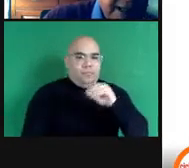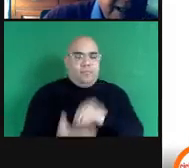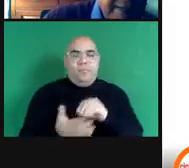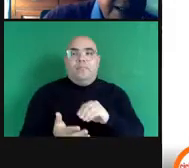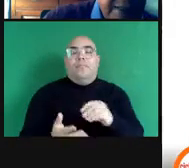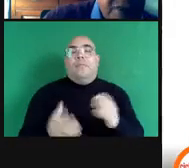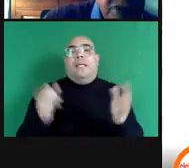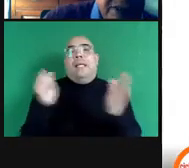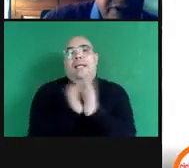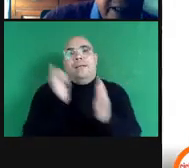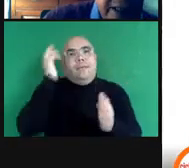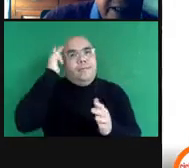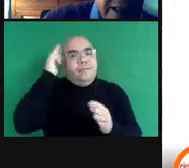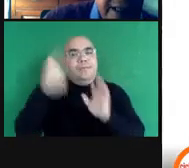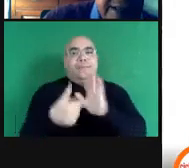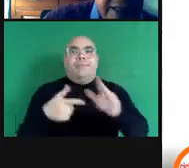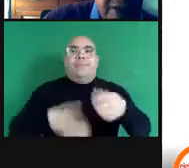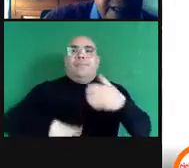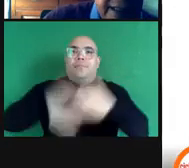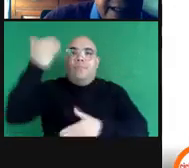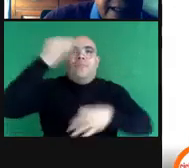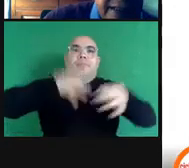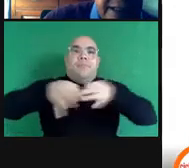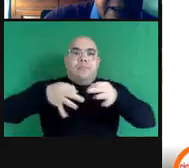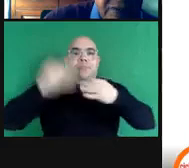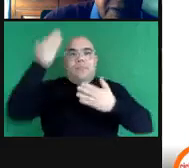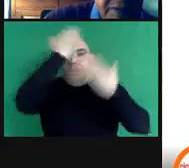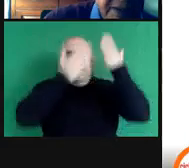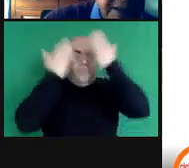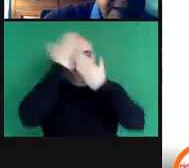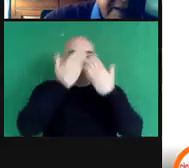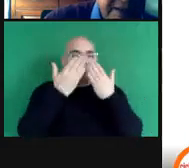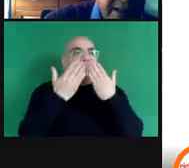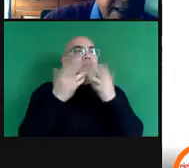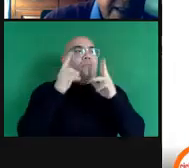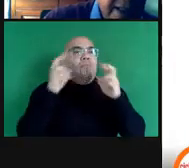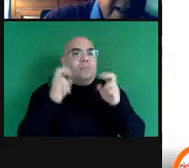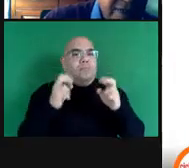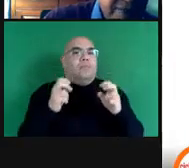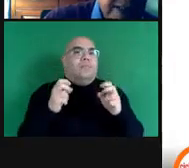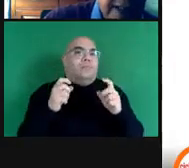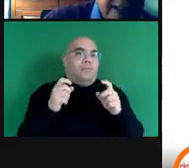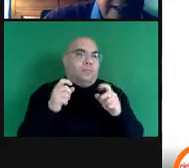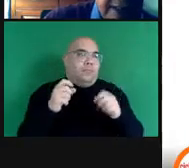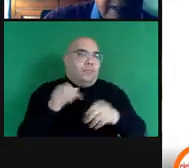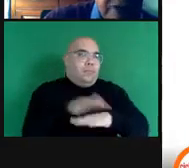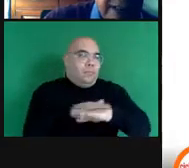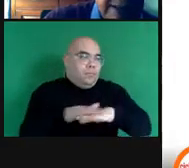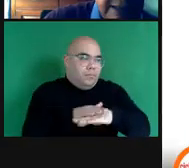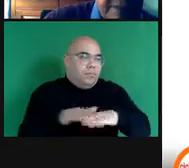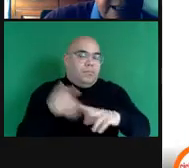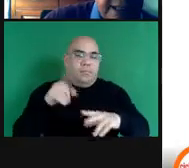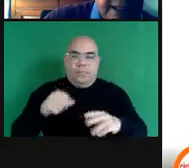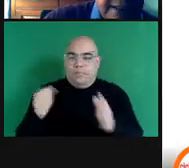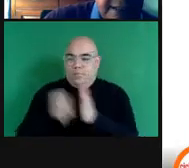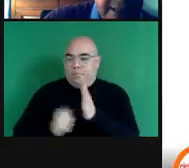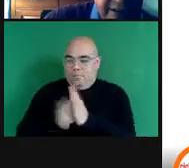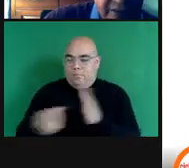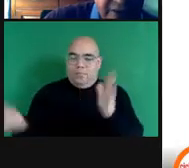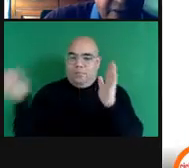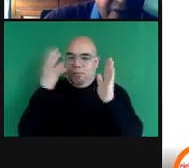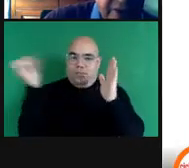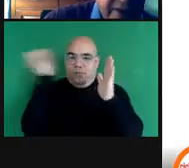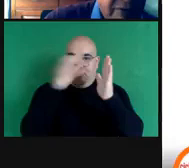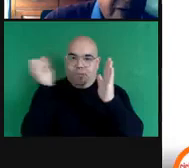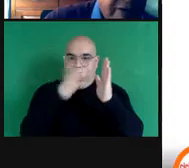Lógicamente, antes de empezar el proceso en analizar los materiales de las superficies y los materiales de las sustancias aplicadas, tiene que